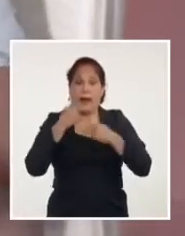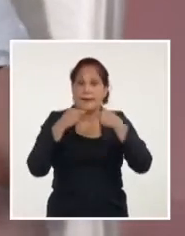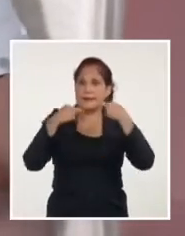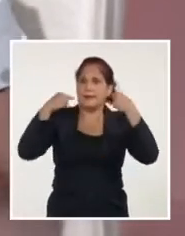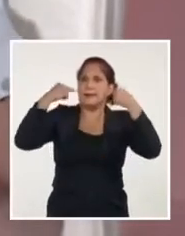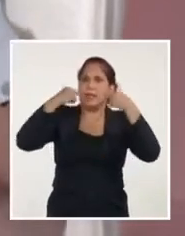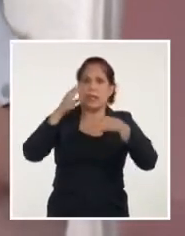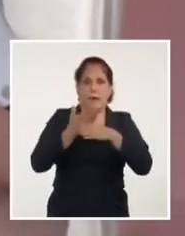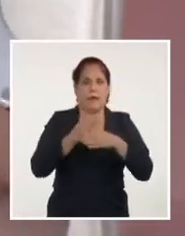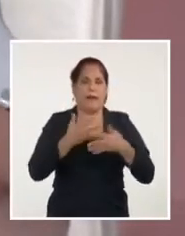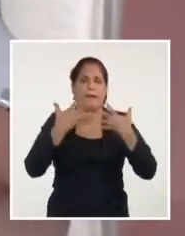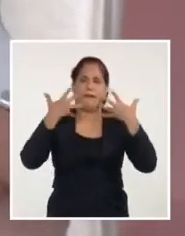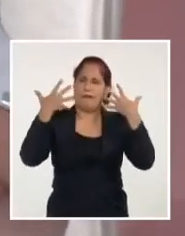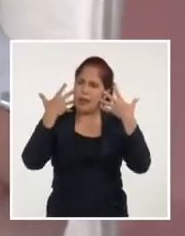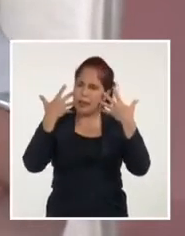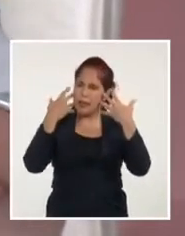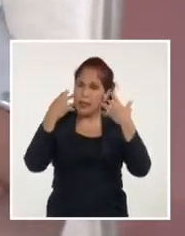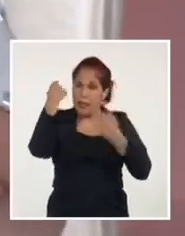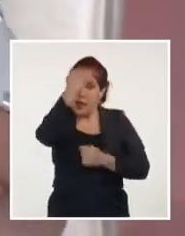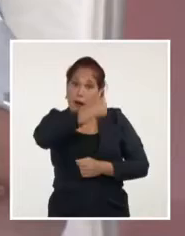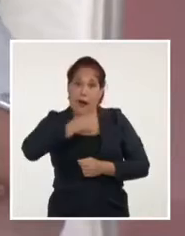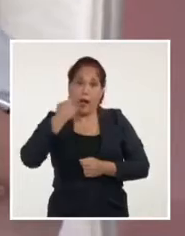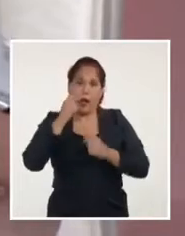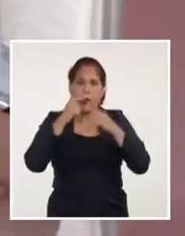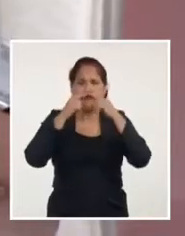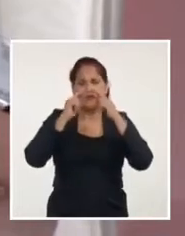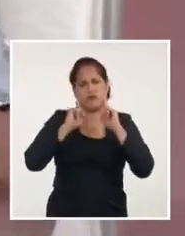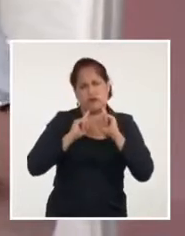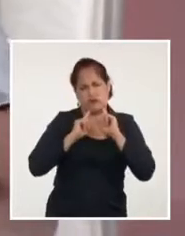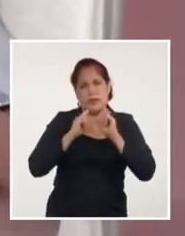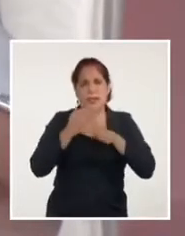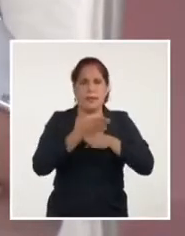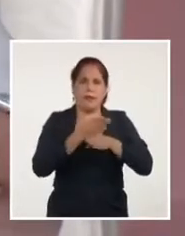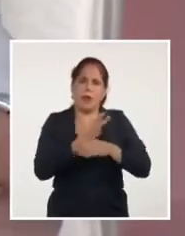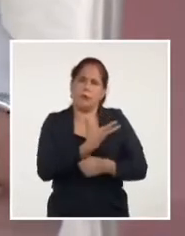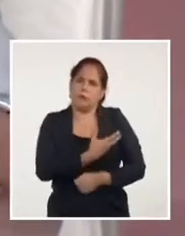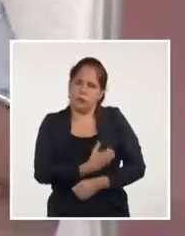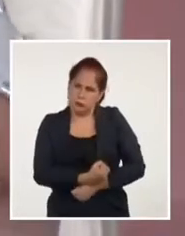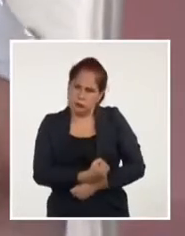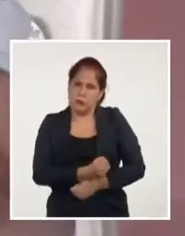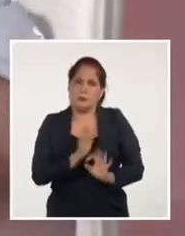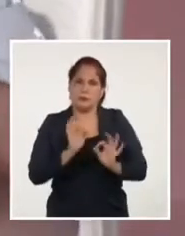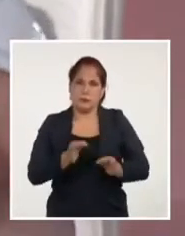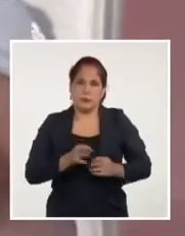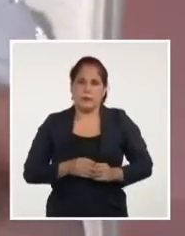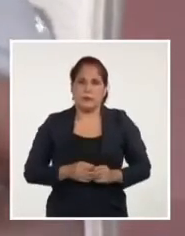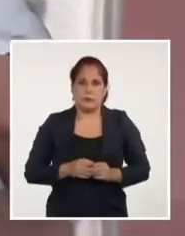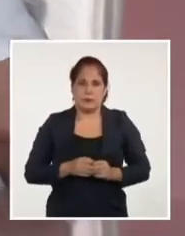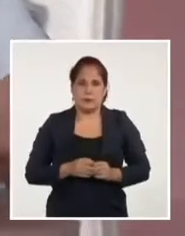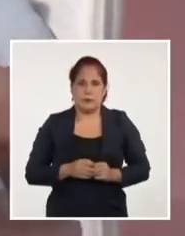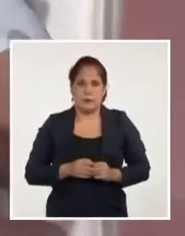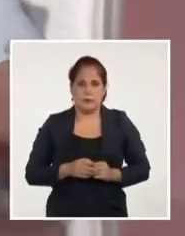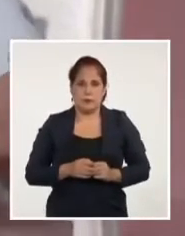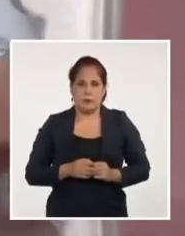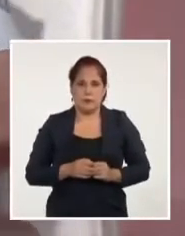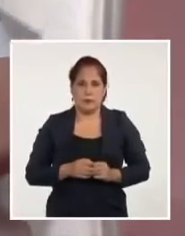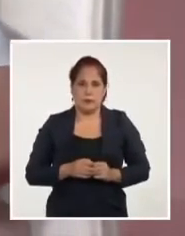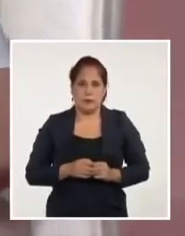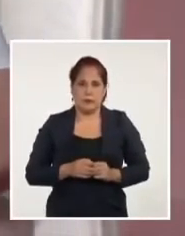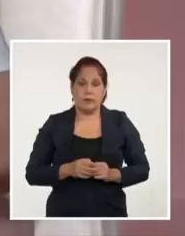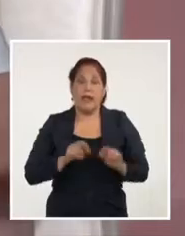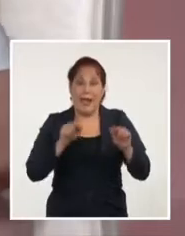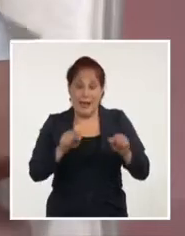además no están encapsuladas de manera espontánea. Eso es incierto. Están encapsuladas de manera totalmente